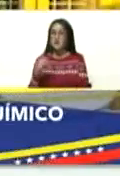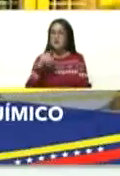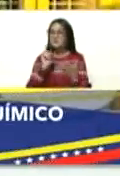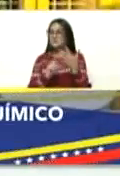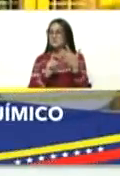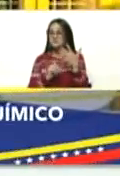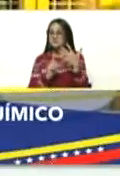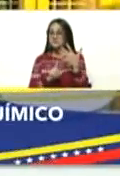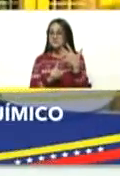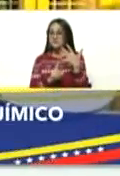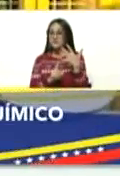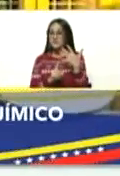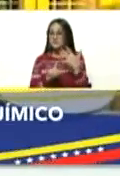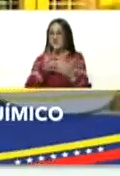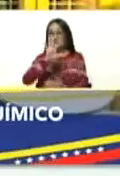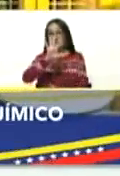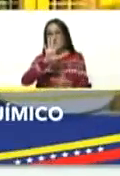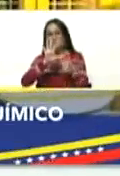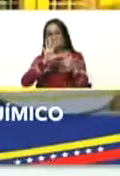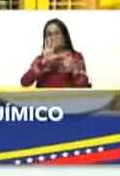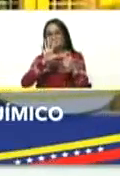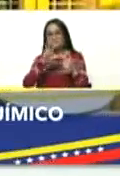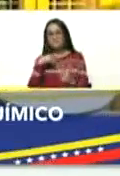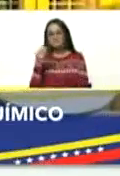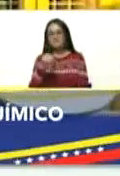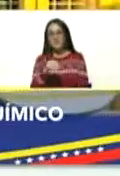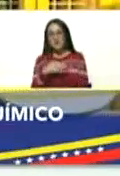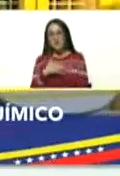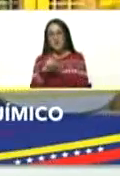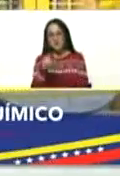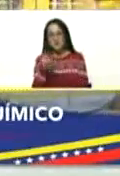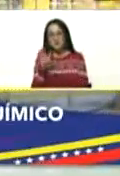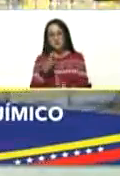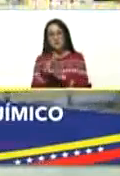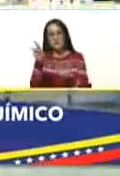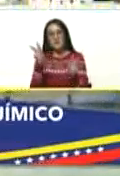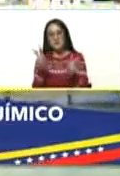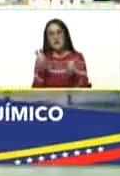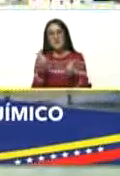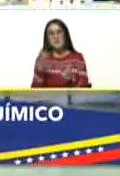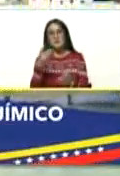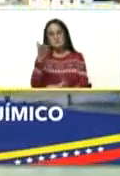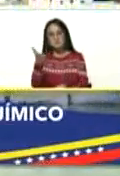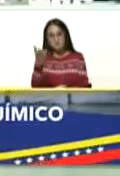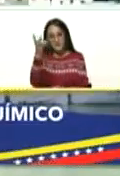punto. Yo quiero que sobre este tema, Tarek, Torrealba,